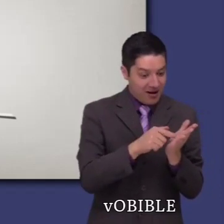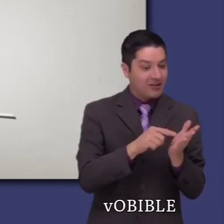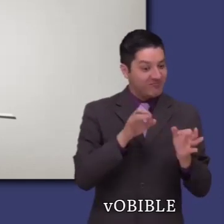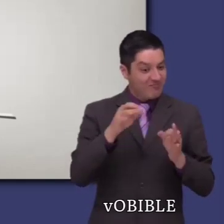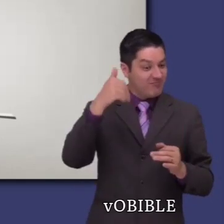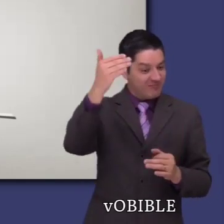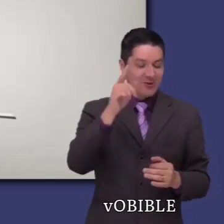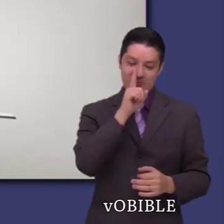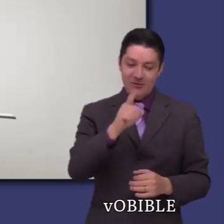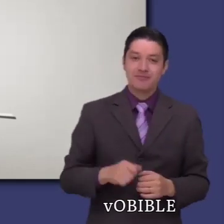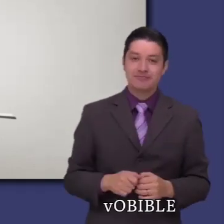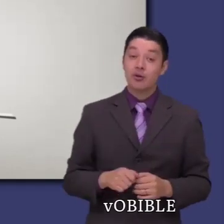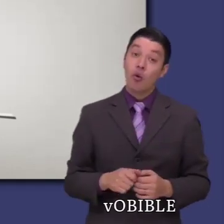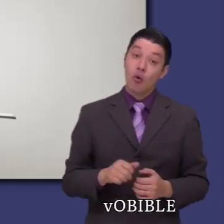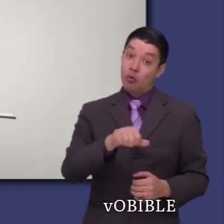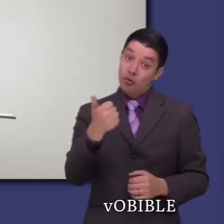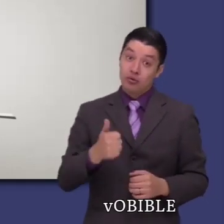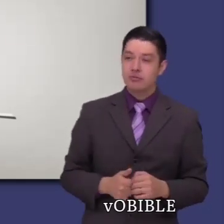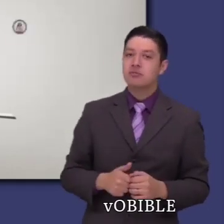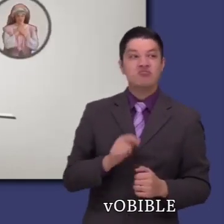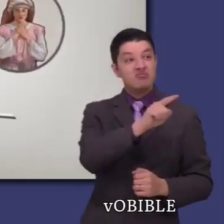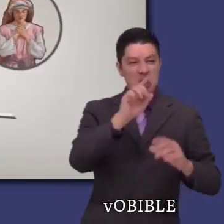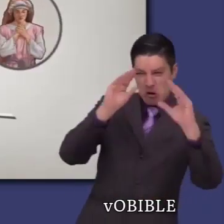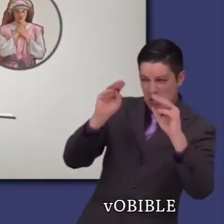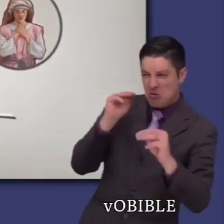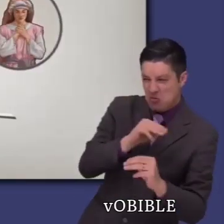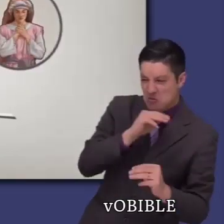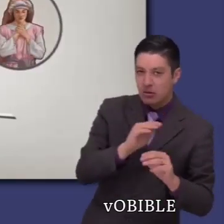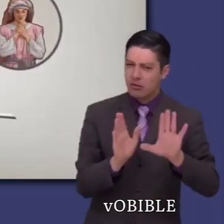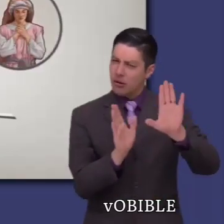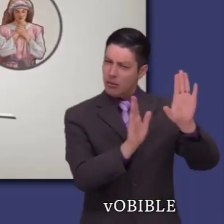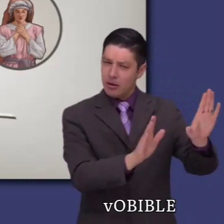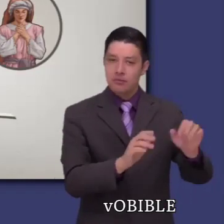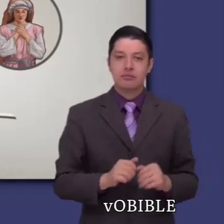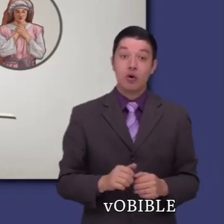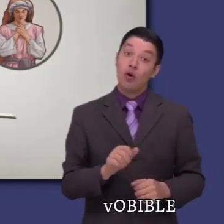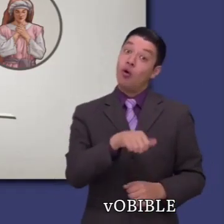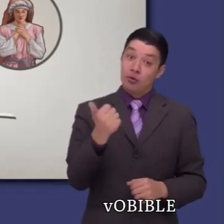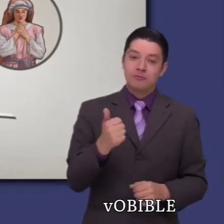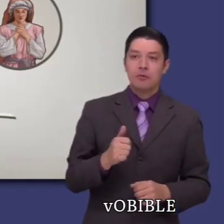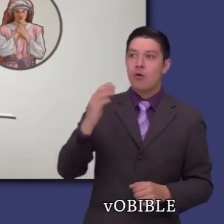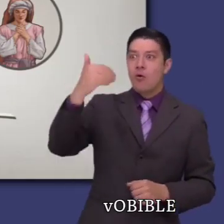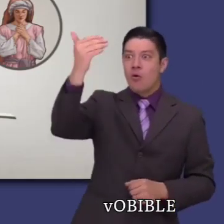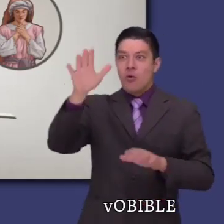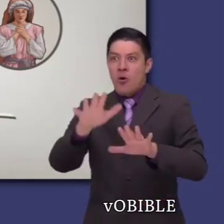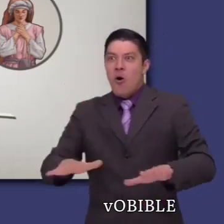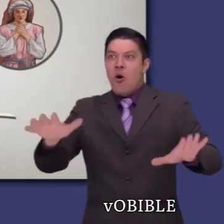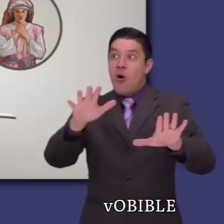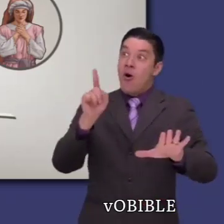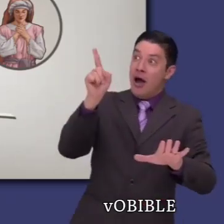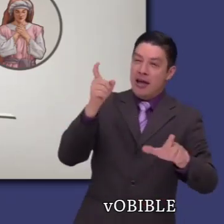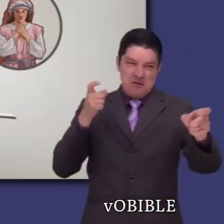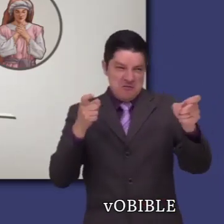en que debemos tener cuidado con los falsos maestros y en que debemos esperar con paciencia los nuevos cielos, es